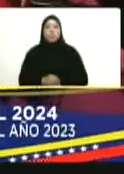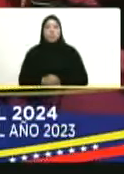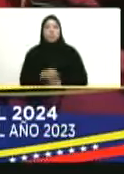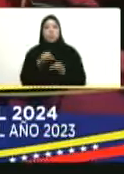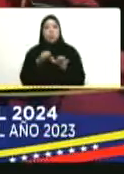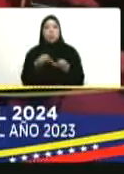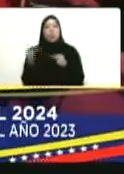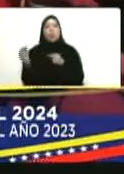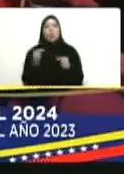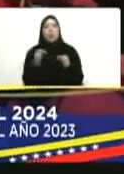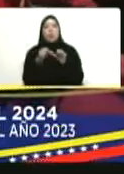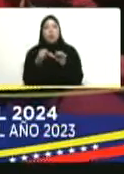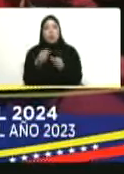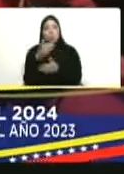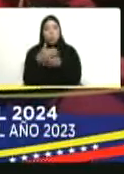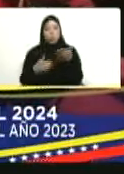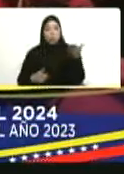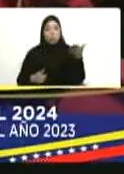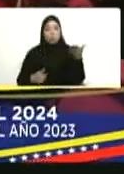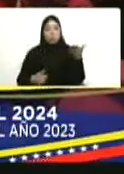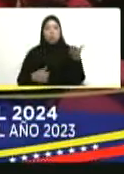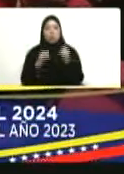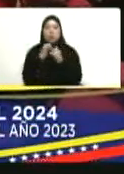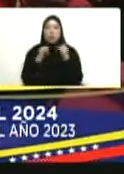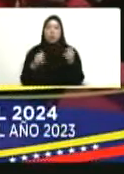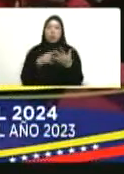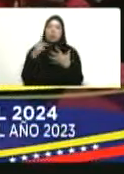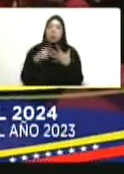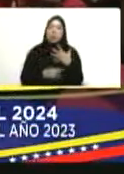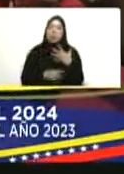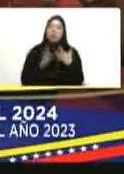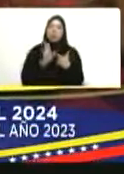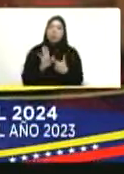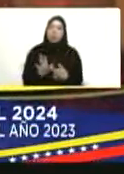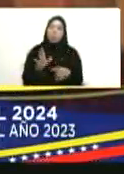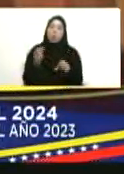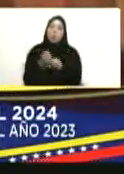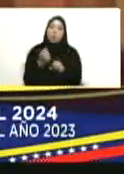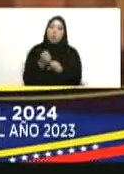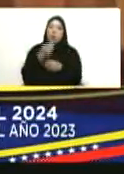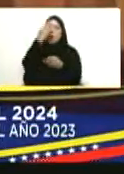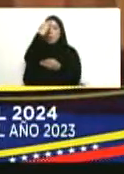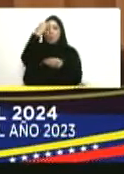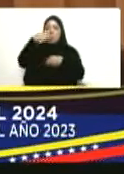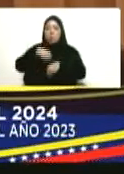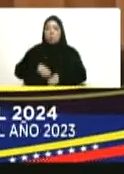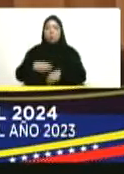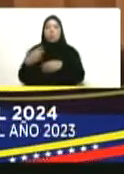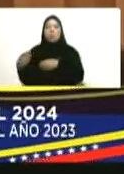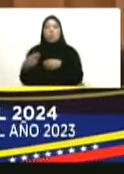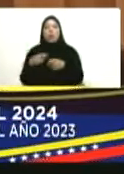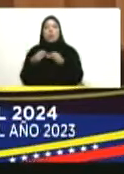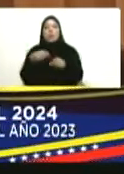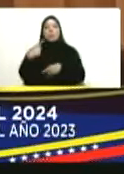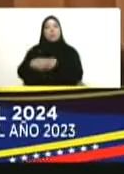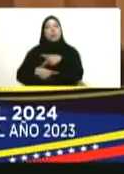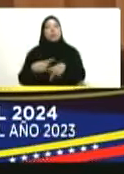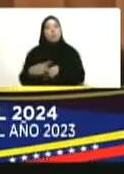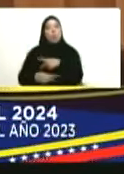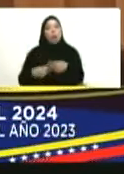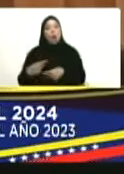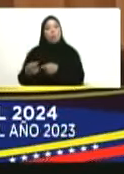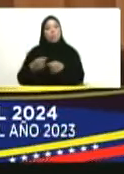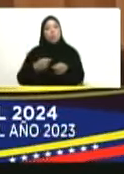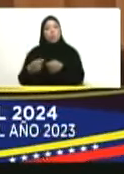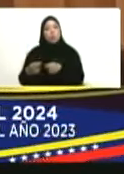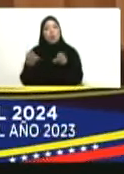Continúa el documento. A los fines de implementar el precitado acuerdo, las partes han convenido el siguiente procedimiento para procurar